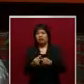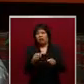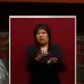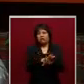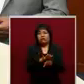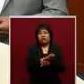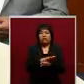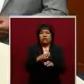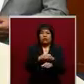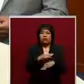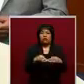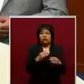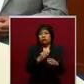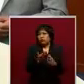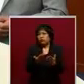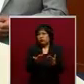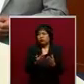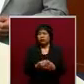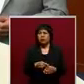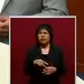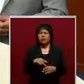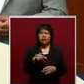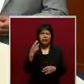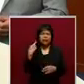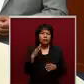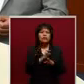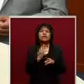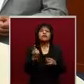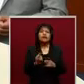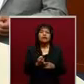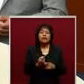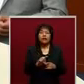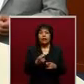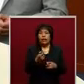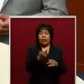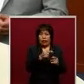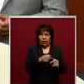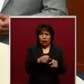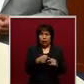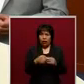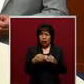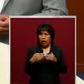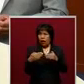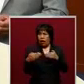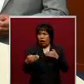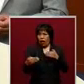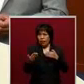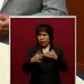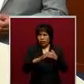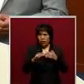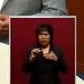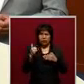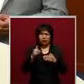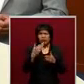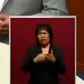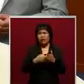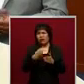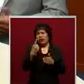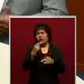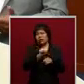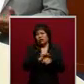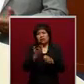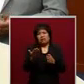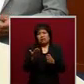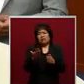cosas. Para los que nos estén escuchando y digan, bueno, pero ¿por qué? ¿No? Pues es que de aquí al 10 de agosto realmente falta poco más de una semana y